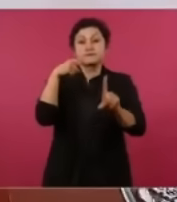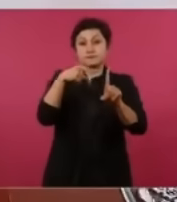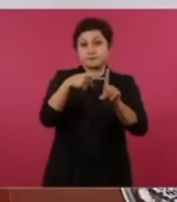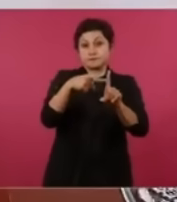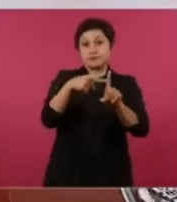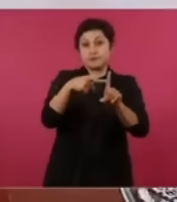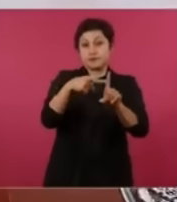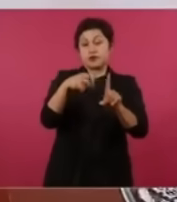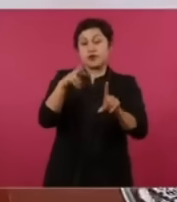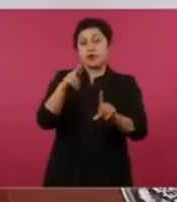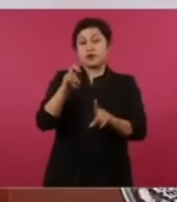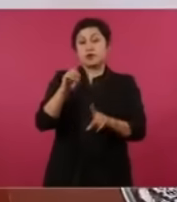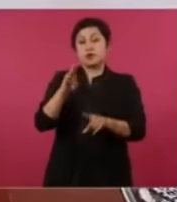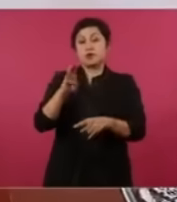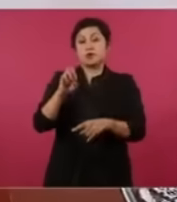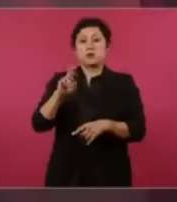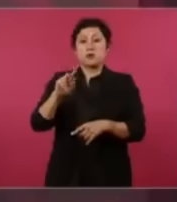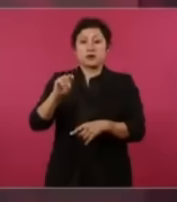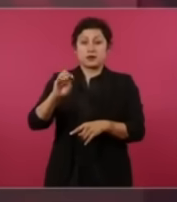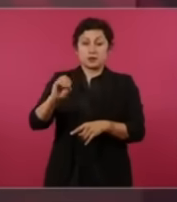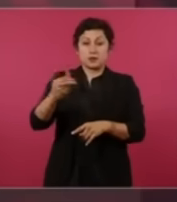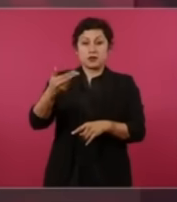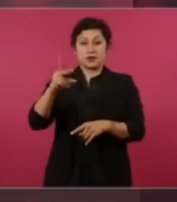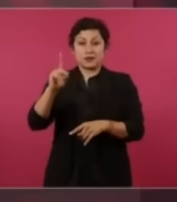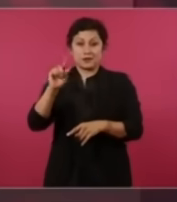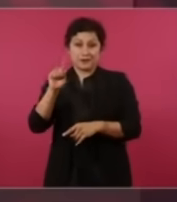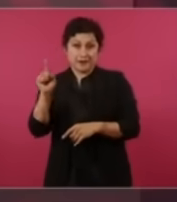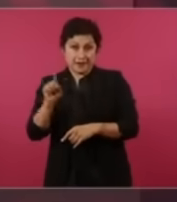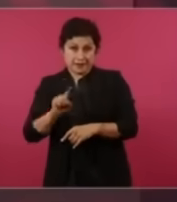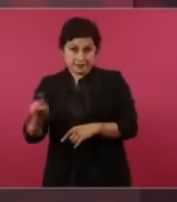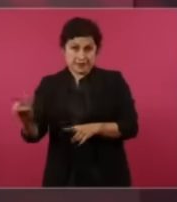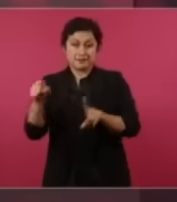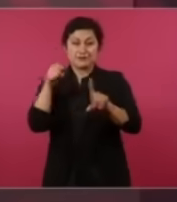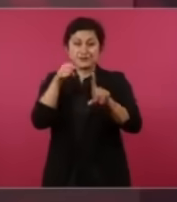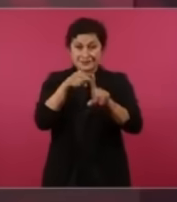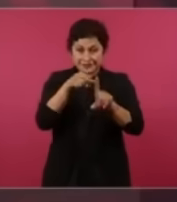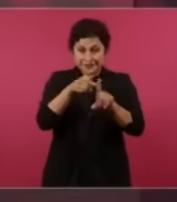durante el gobierno de Salinas se quedó con Banamex